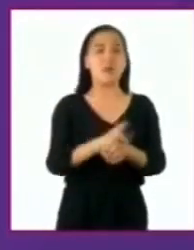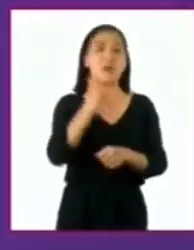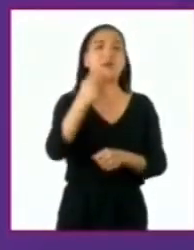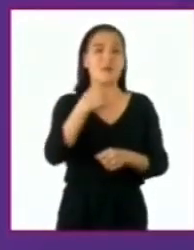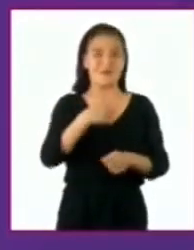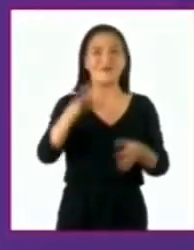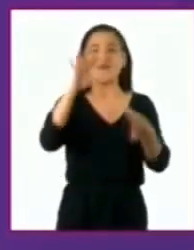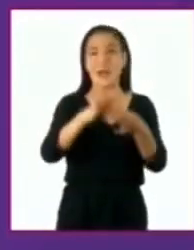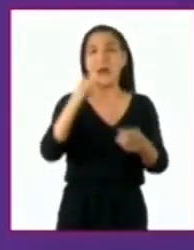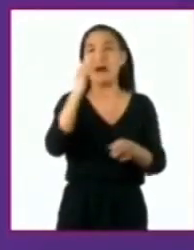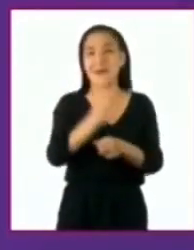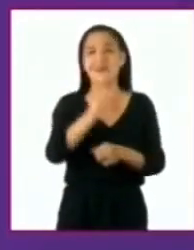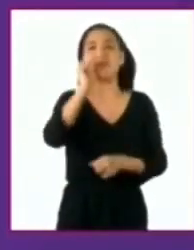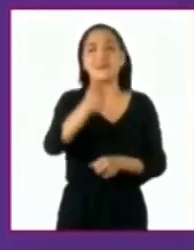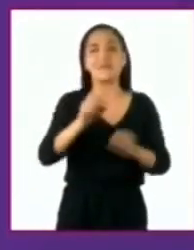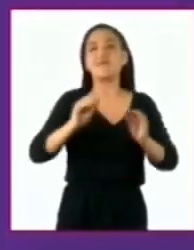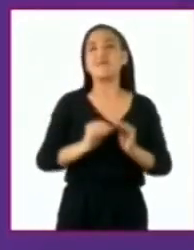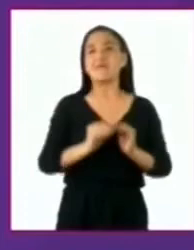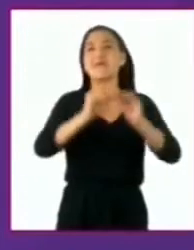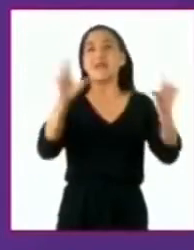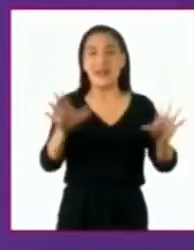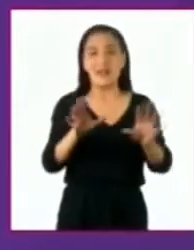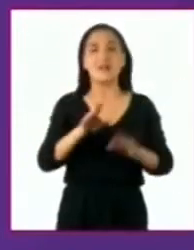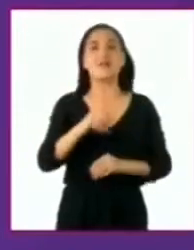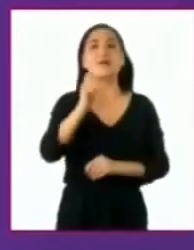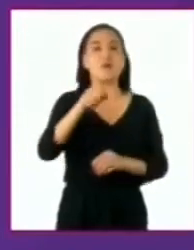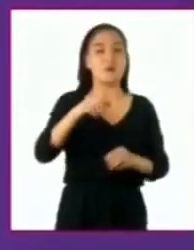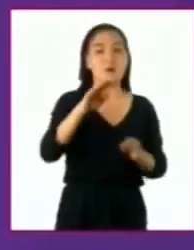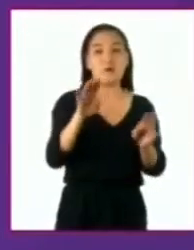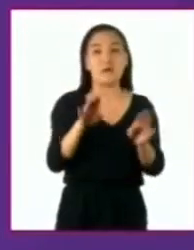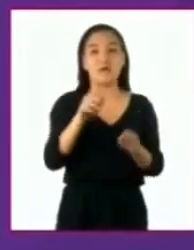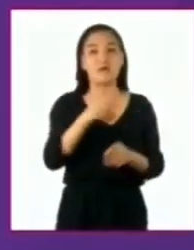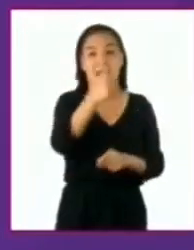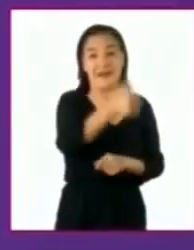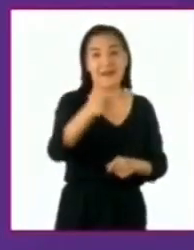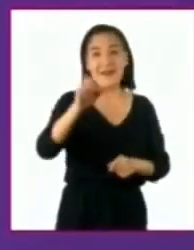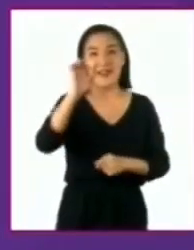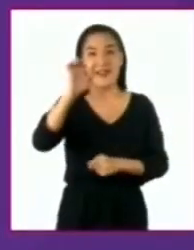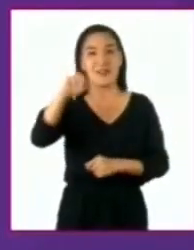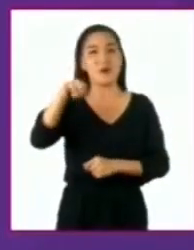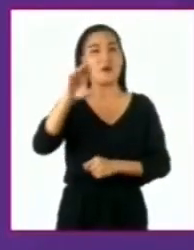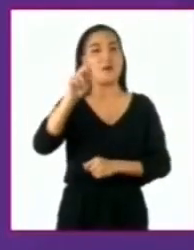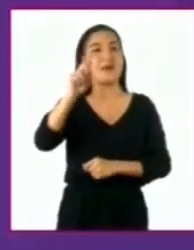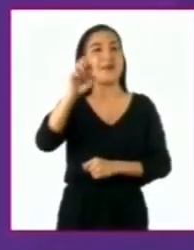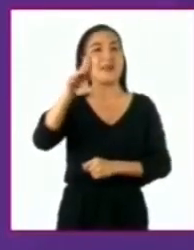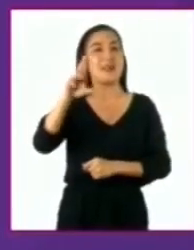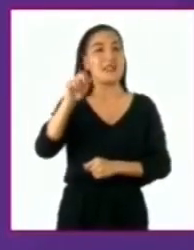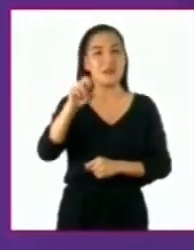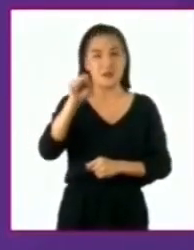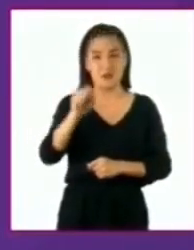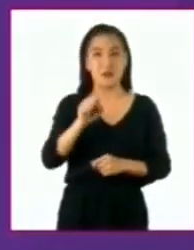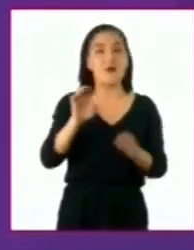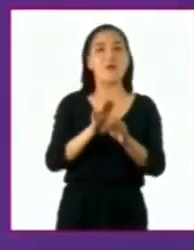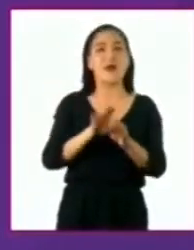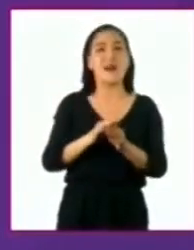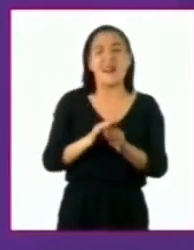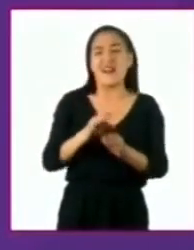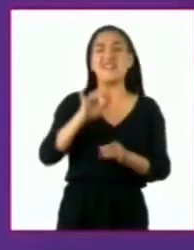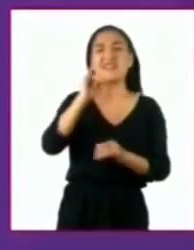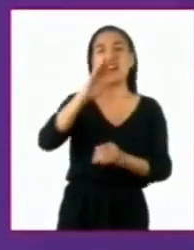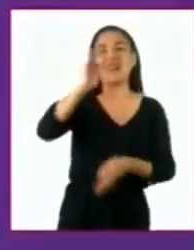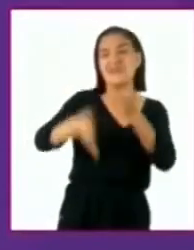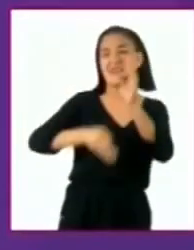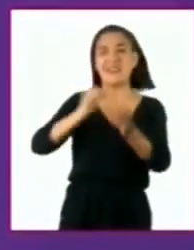diciendo, pues queda claro que estos encomenderos no recibían indios a lo loco. No es que